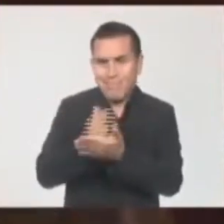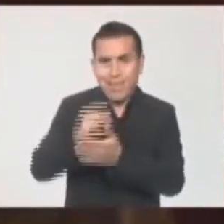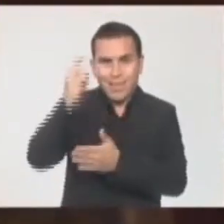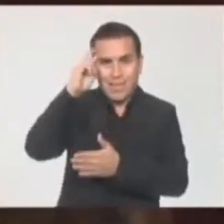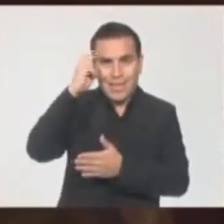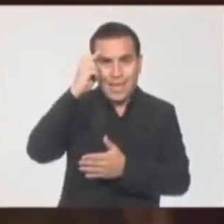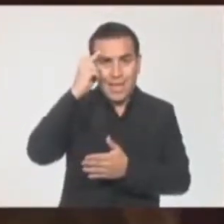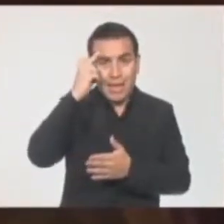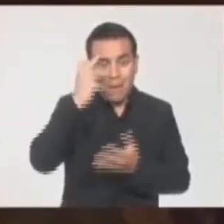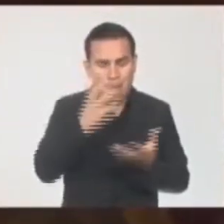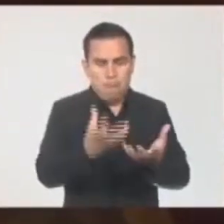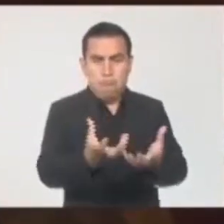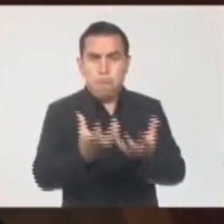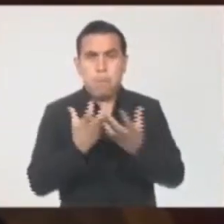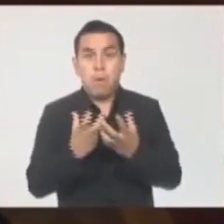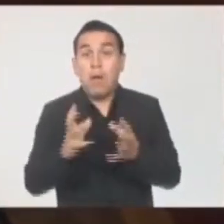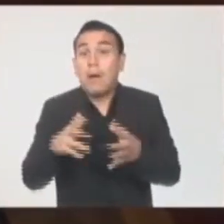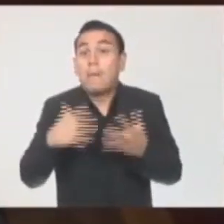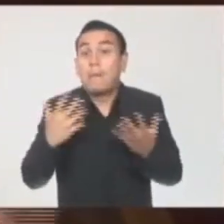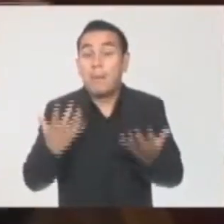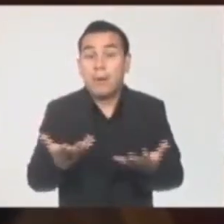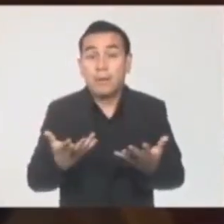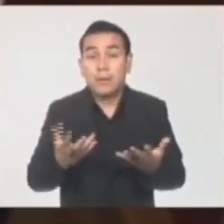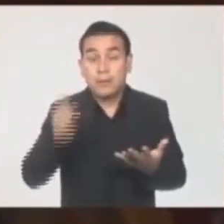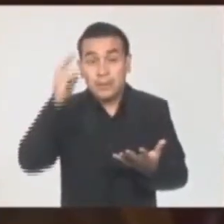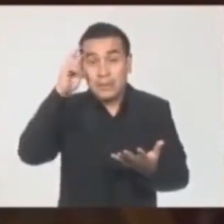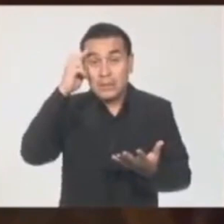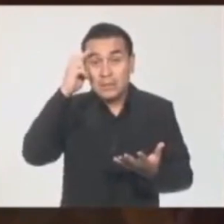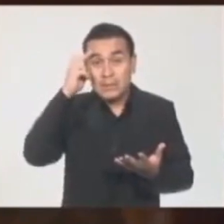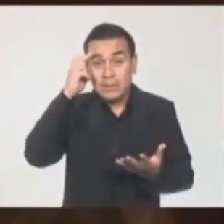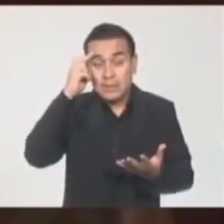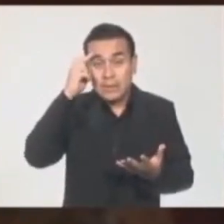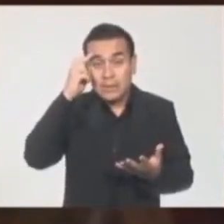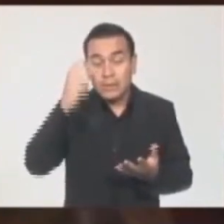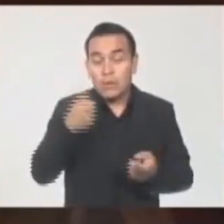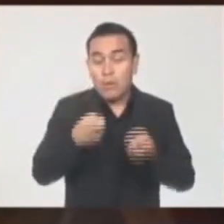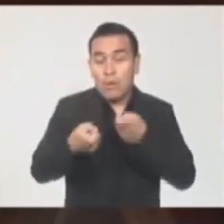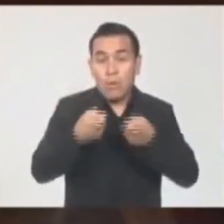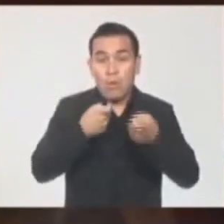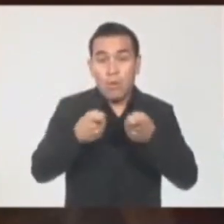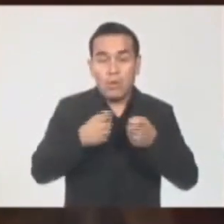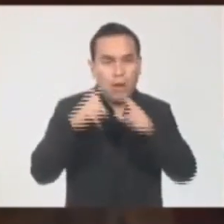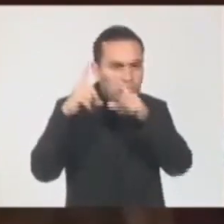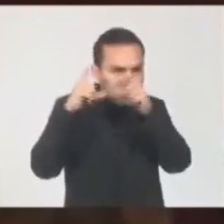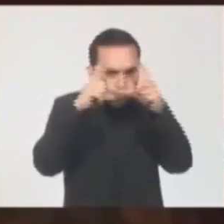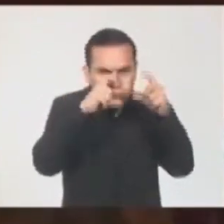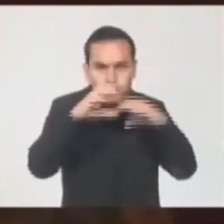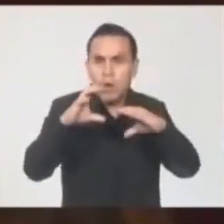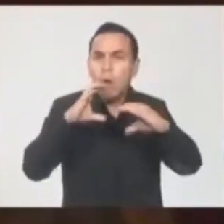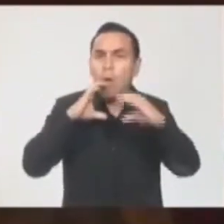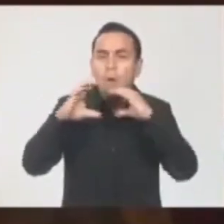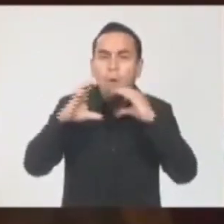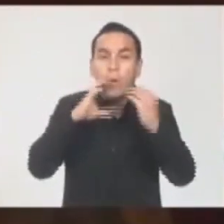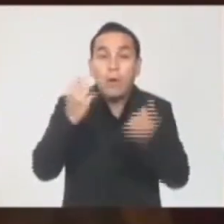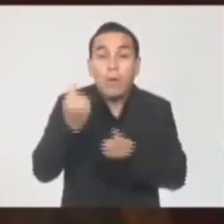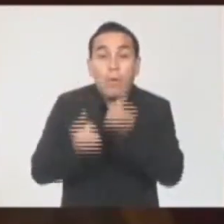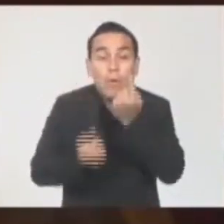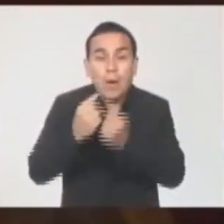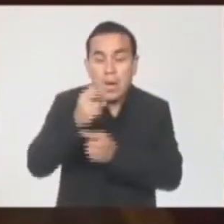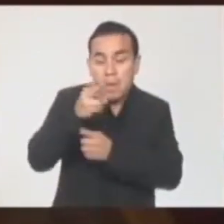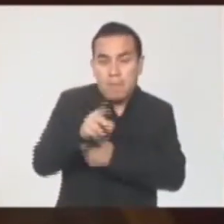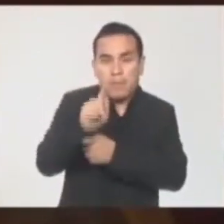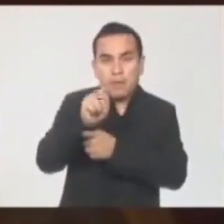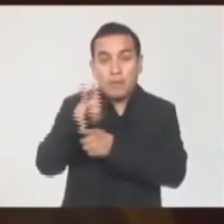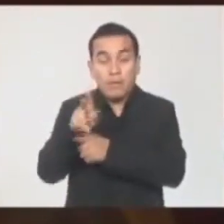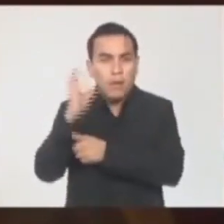de ser la inmensa mayoría. Porque además controlan la mayoría de medios de comunicación y principalmente, como les dije antes,